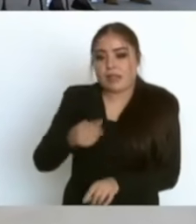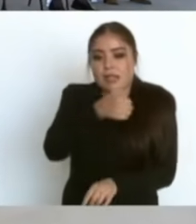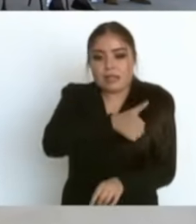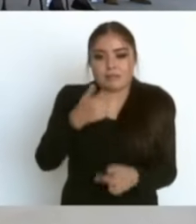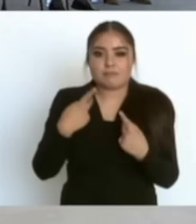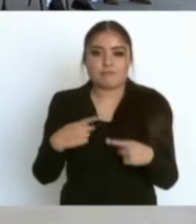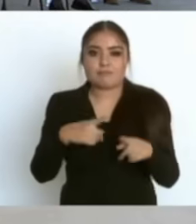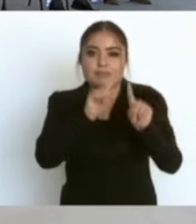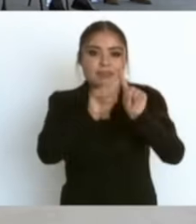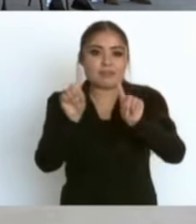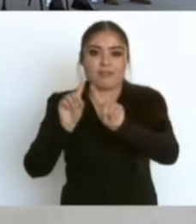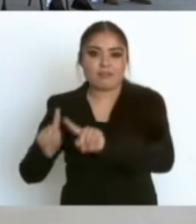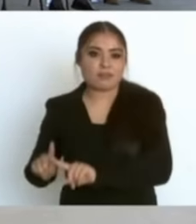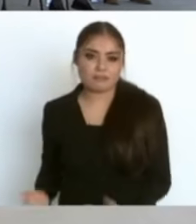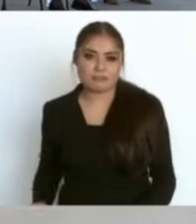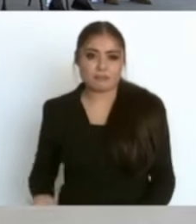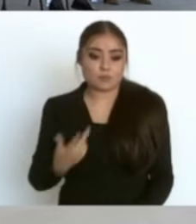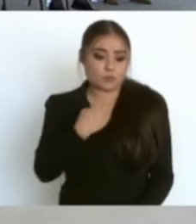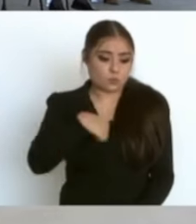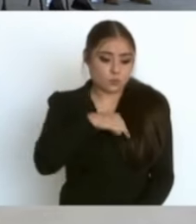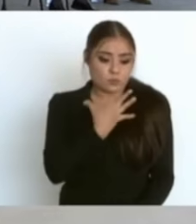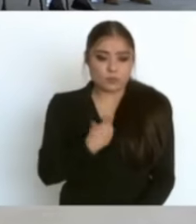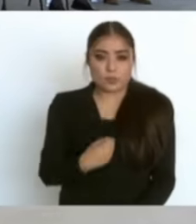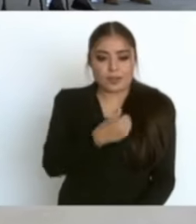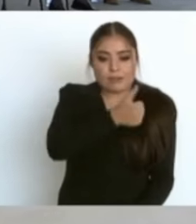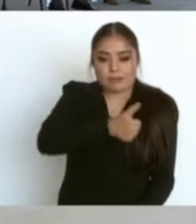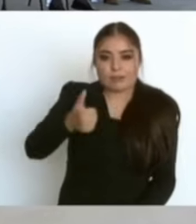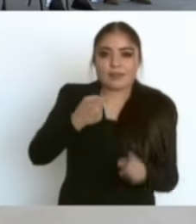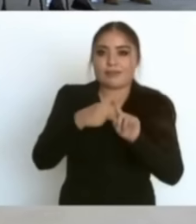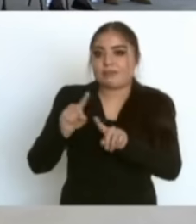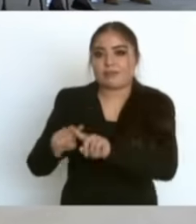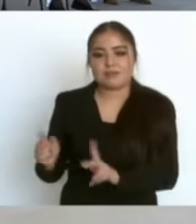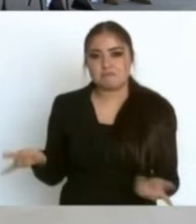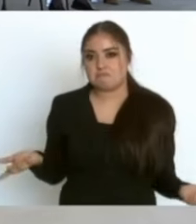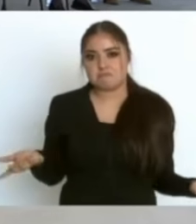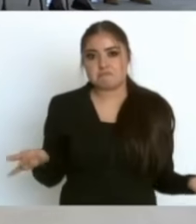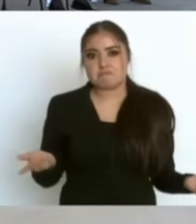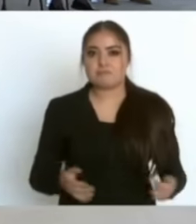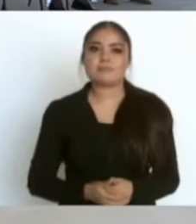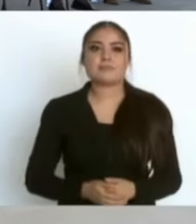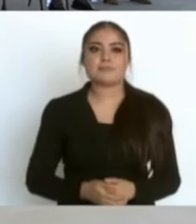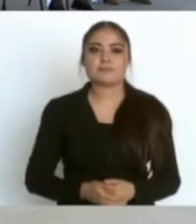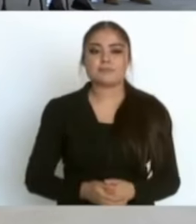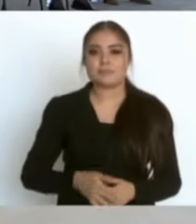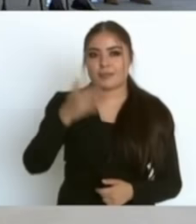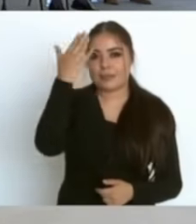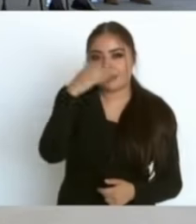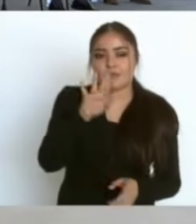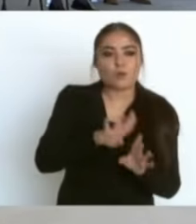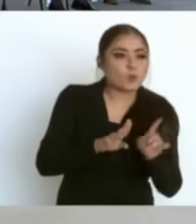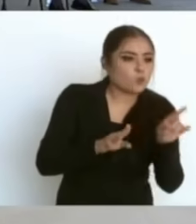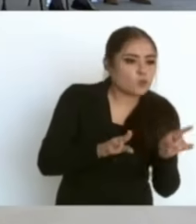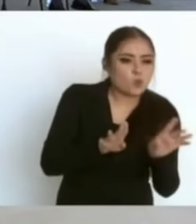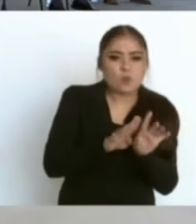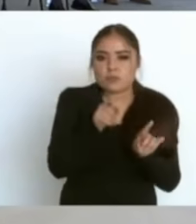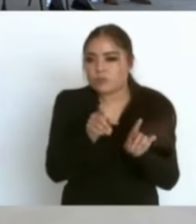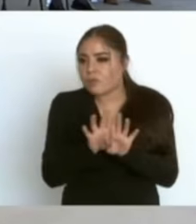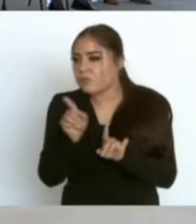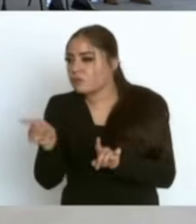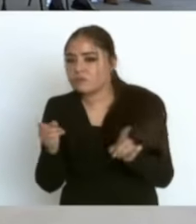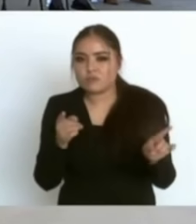familias nuestros hijos son distintos este sabemos cómo es uno como es otro